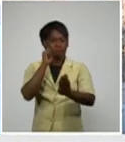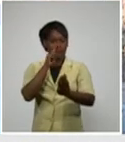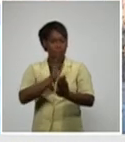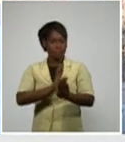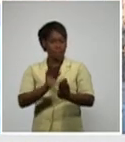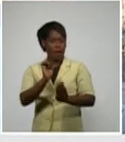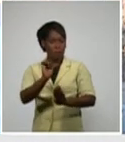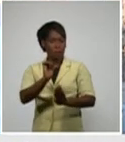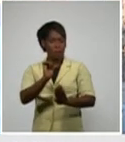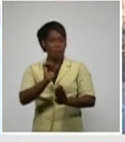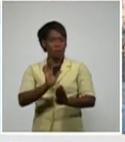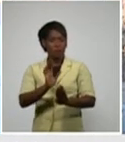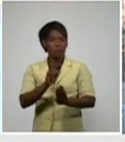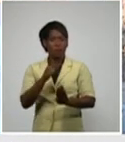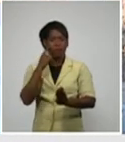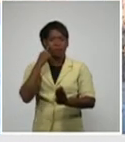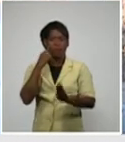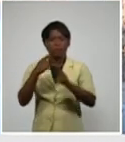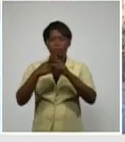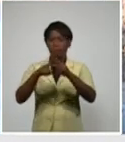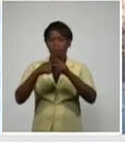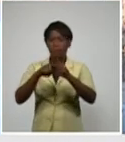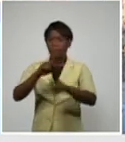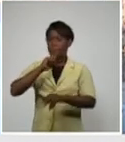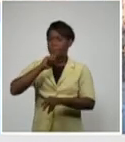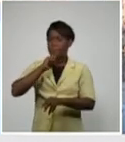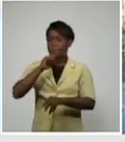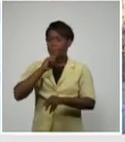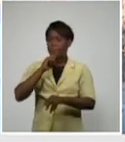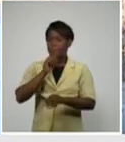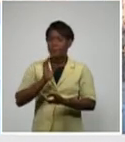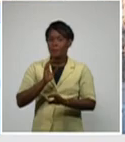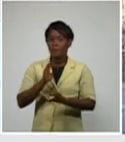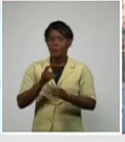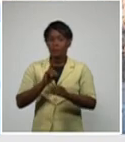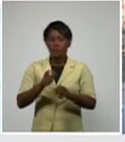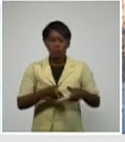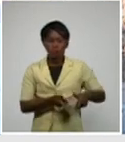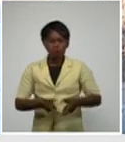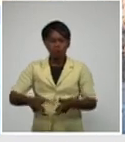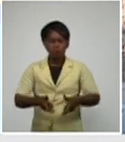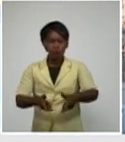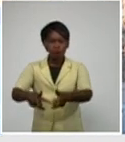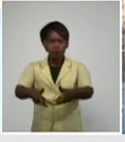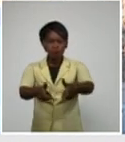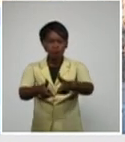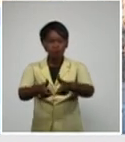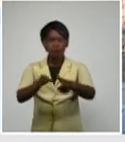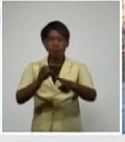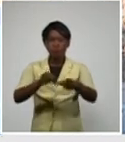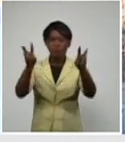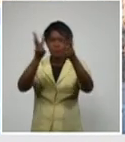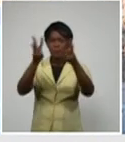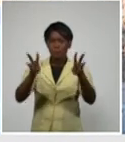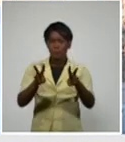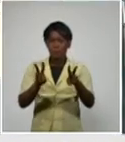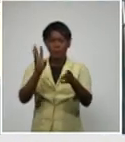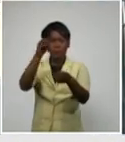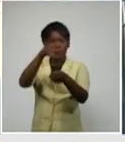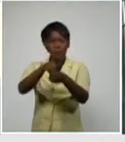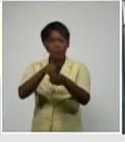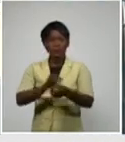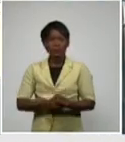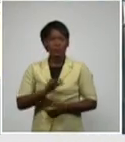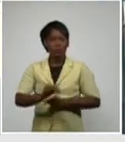parte hidrosanitaria del laboratorio, todo lo que tiene que ver con la red interna del mismo. Y se va a comenzar a colocar la carpintería.